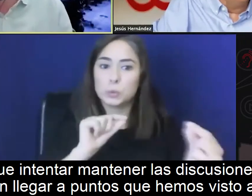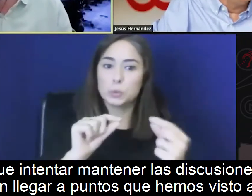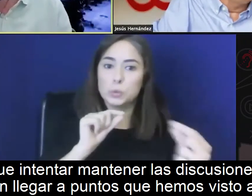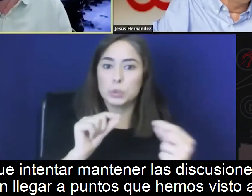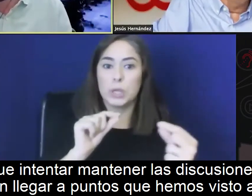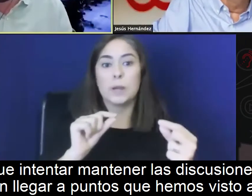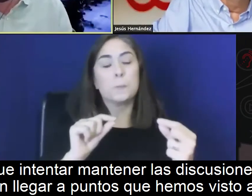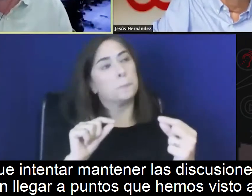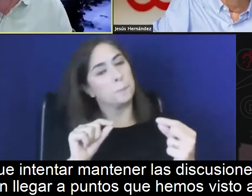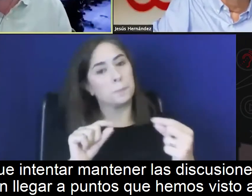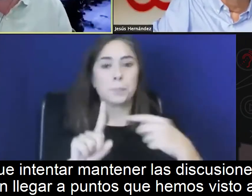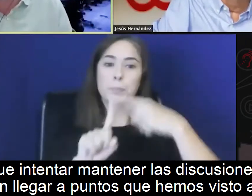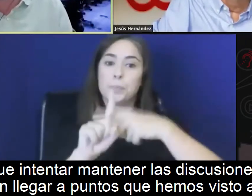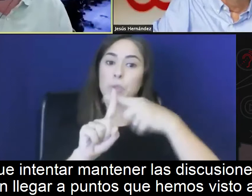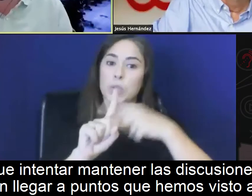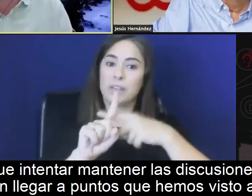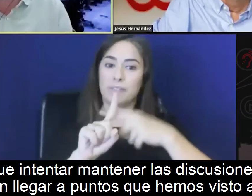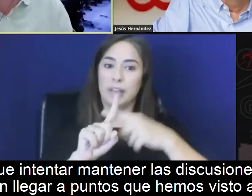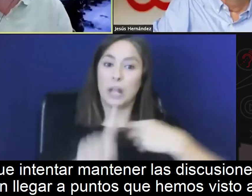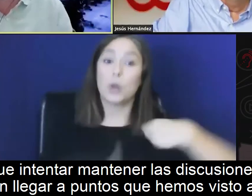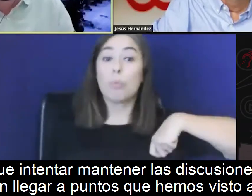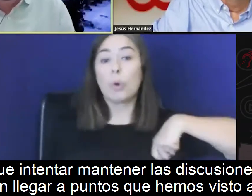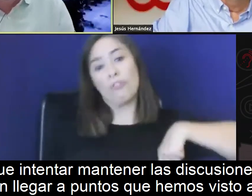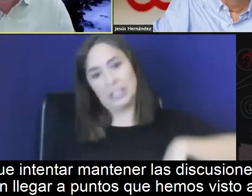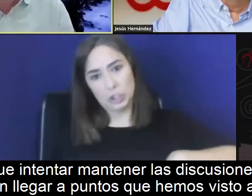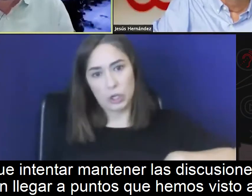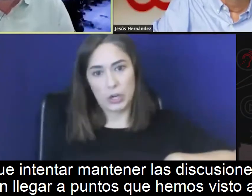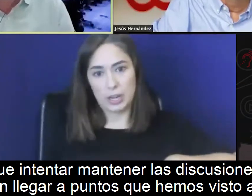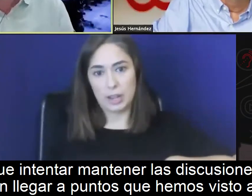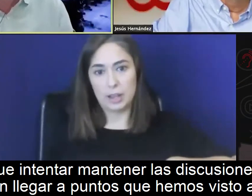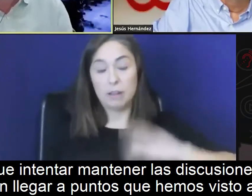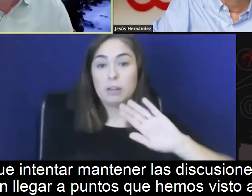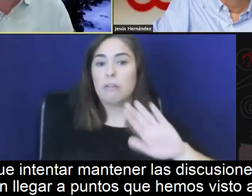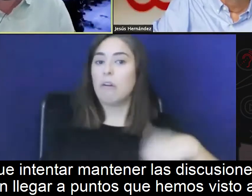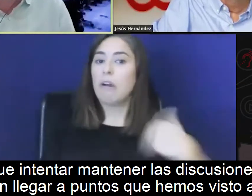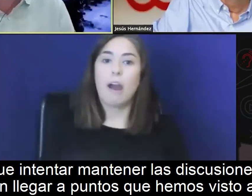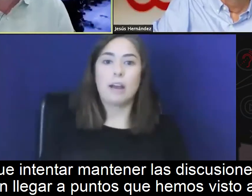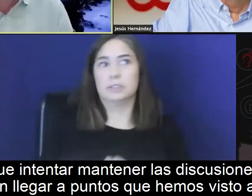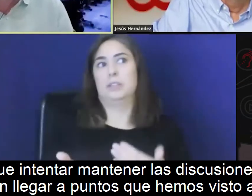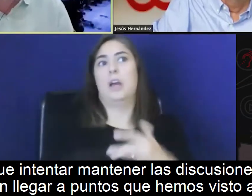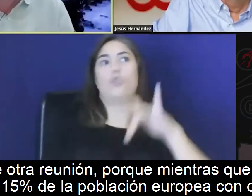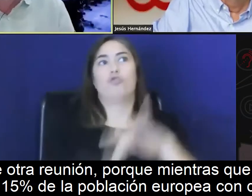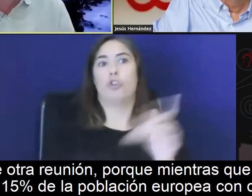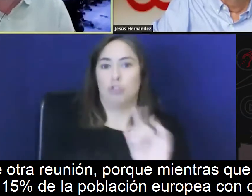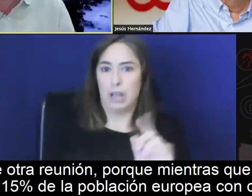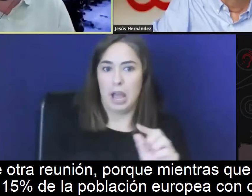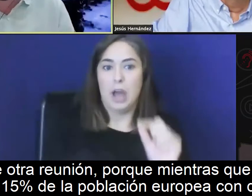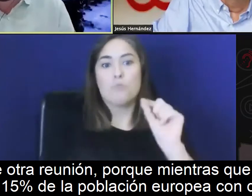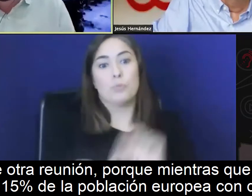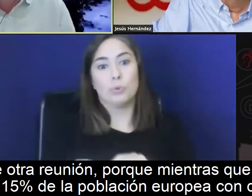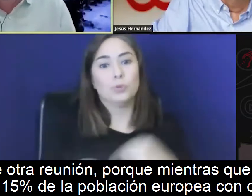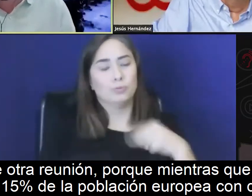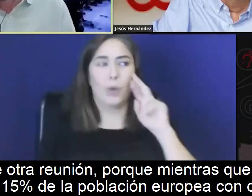un plano, digamos, profesional y sin llegar a puntos que hemos visto alguna vez en alguna que otra